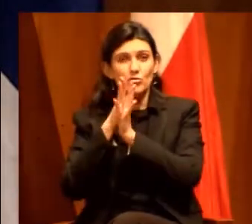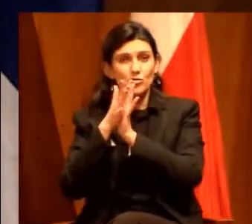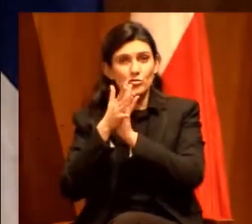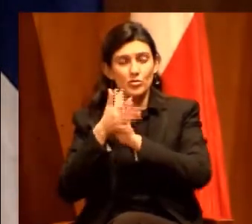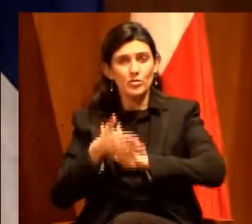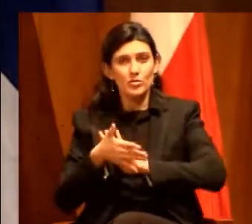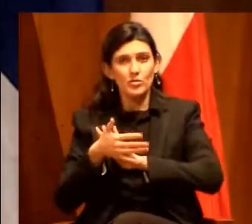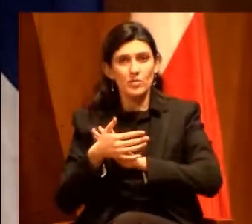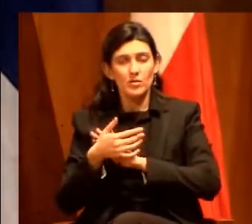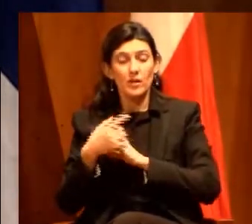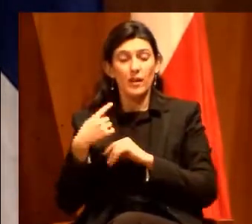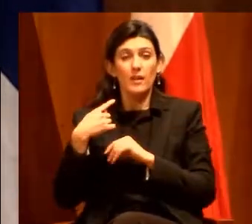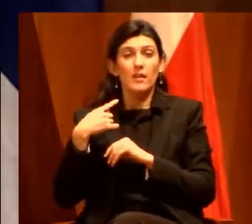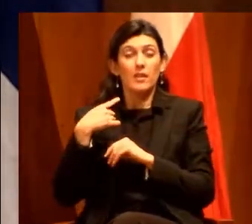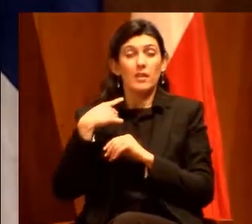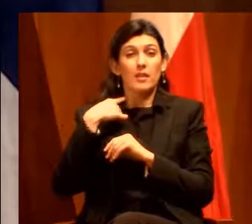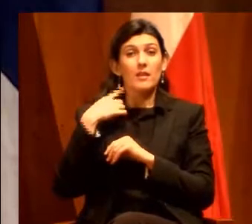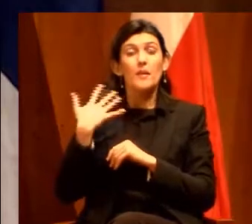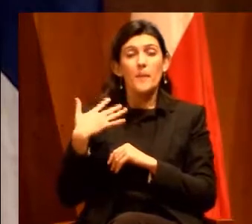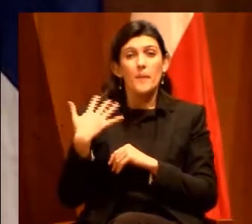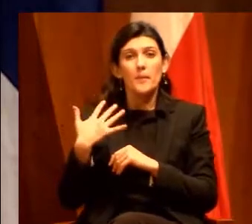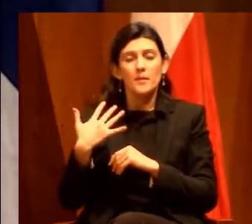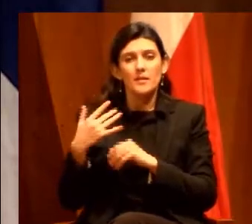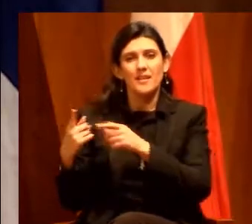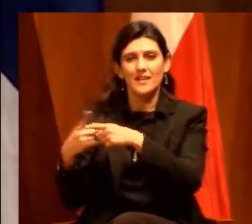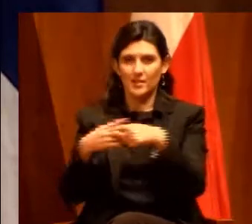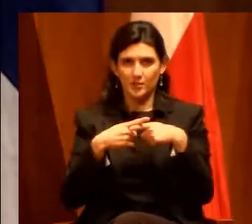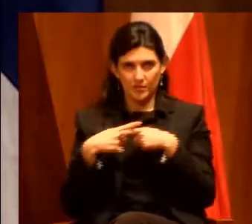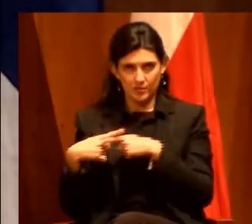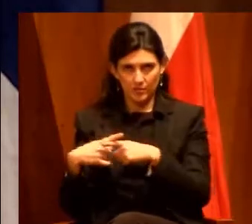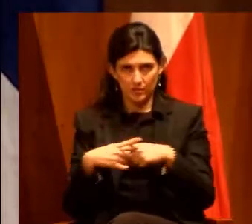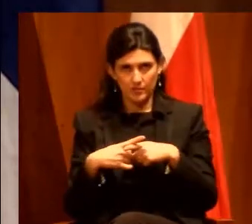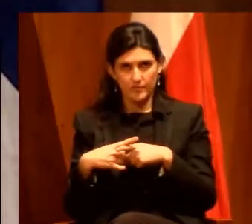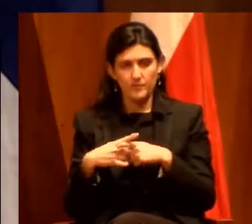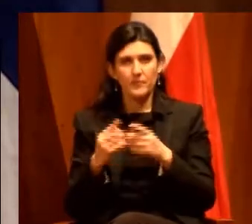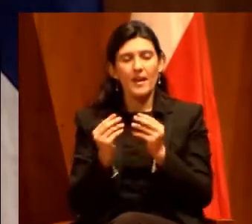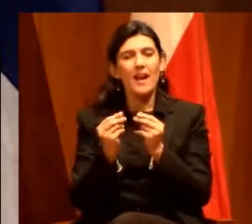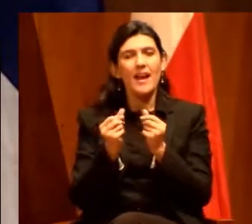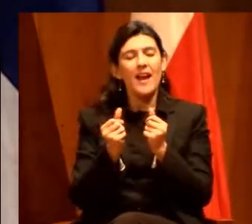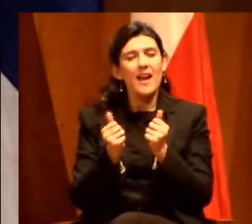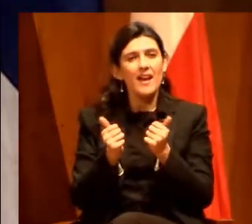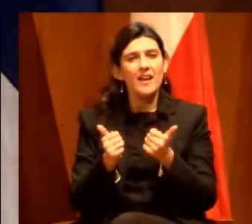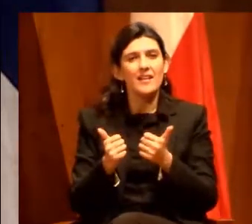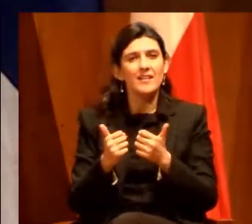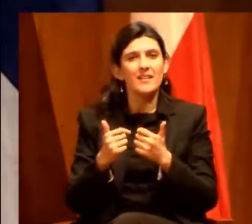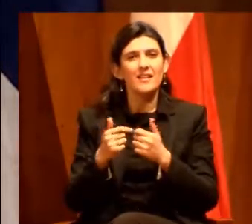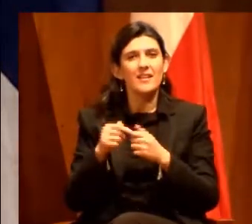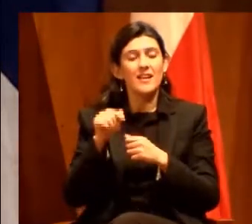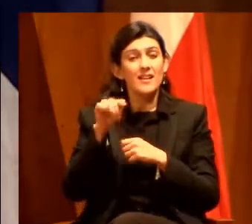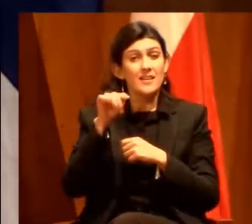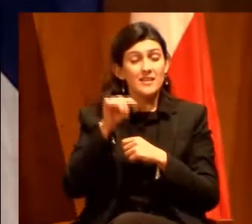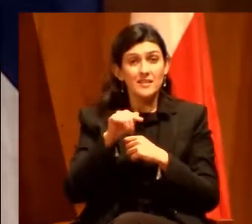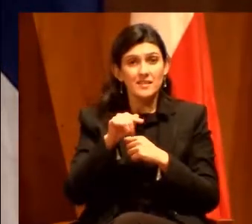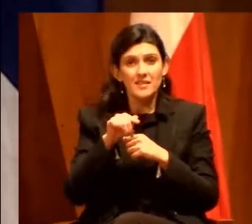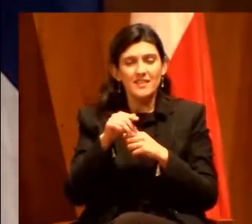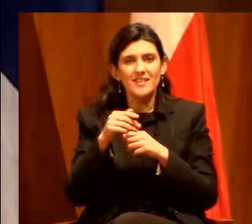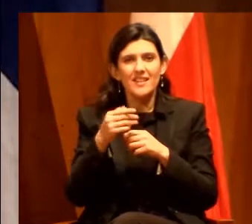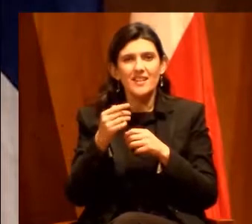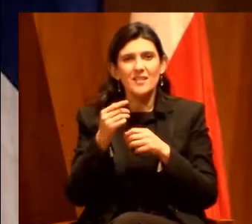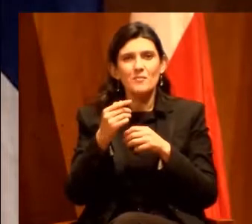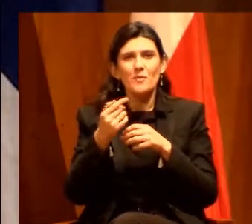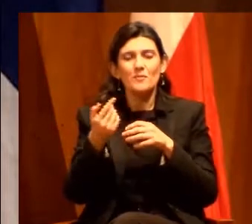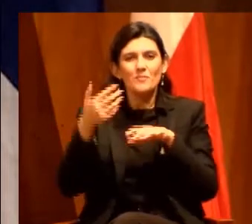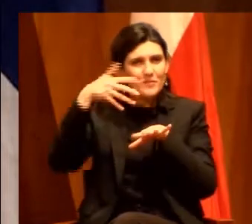impacto significativo en lo social. La calidad y la excelencia son elementos inherentes a la educación